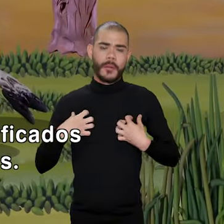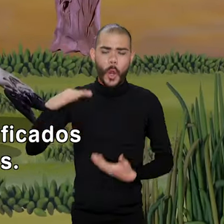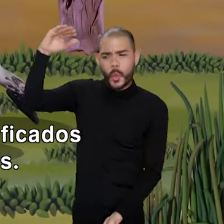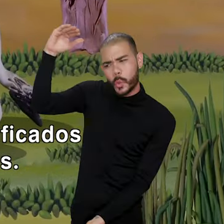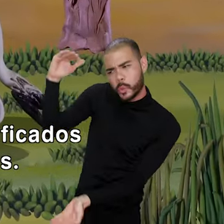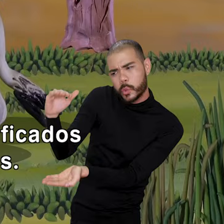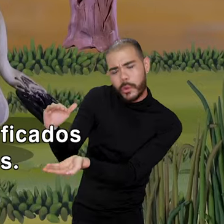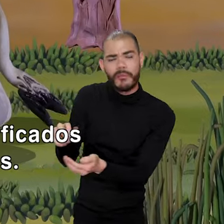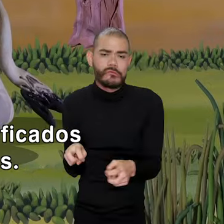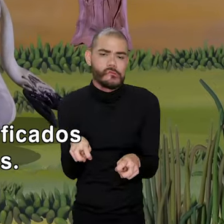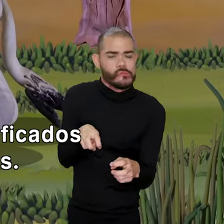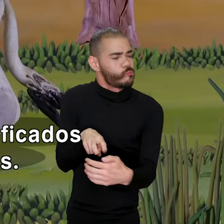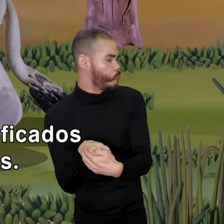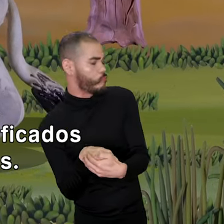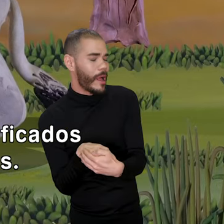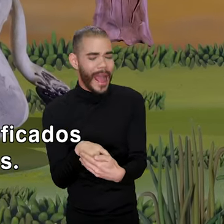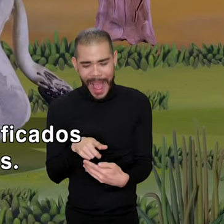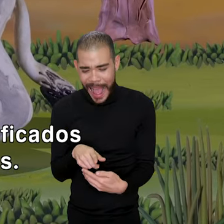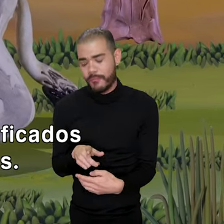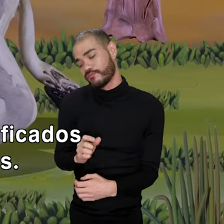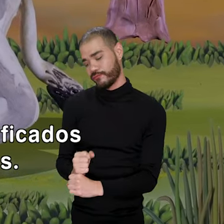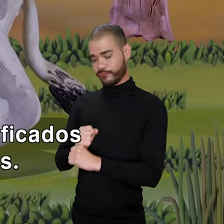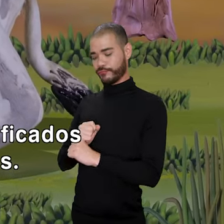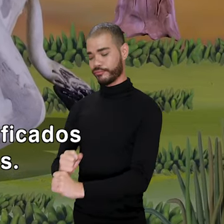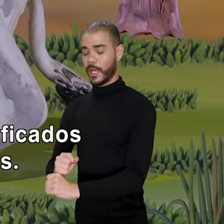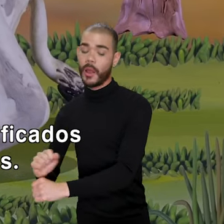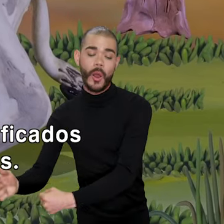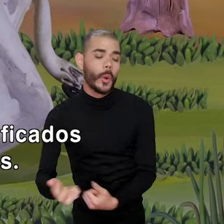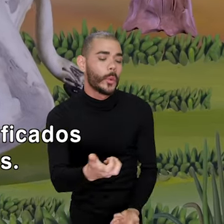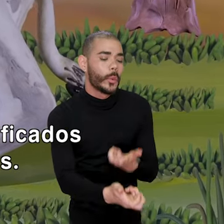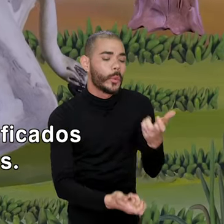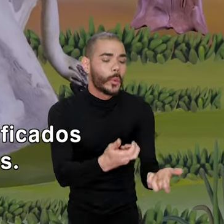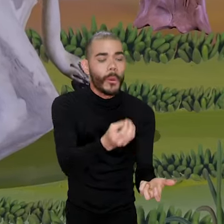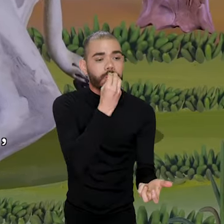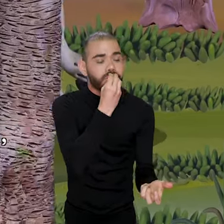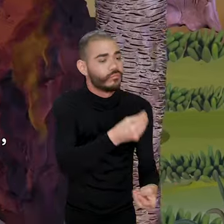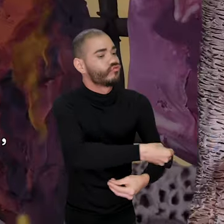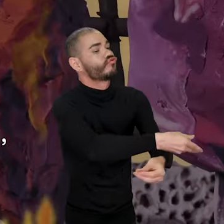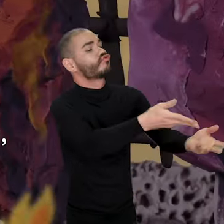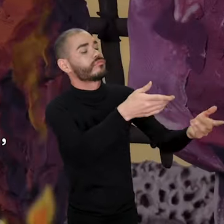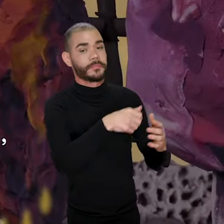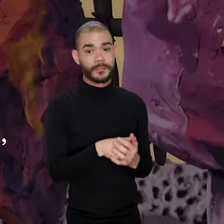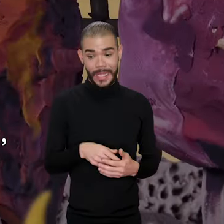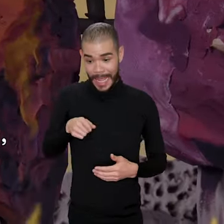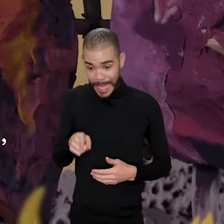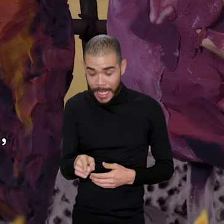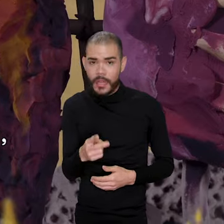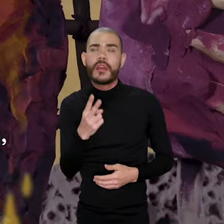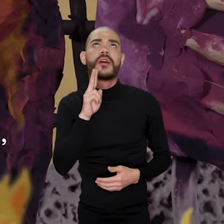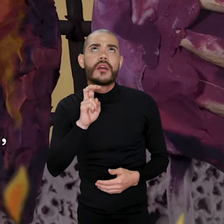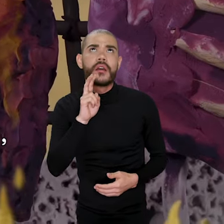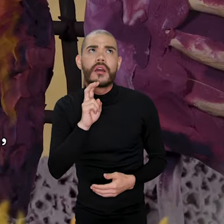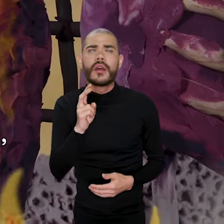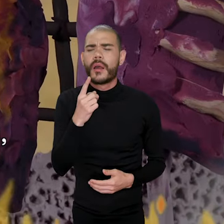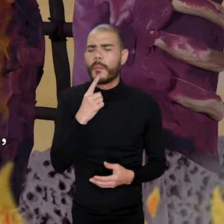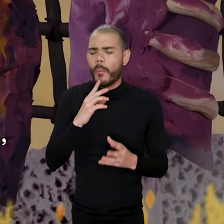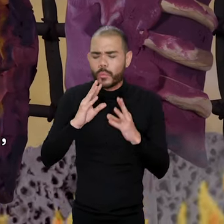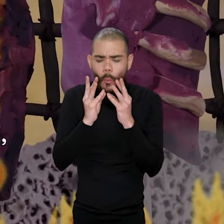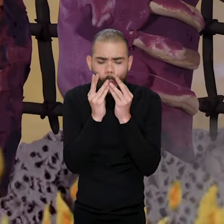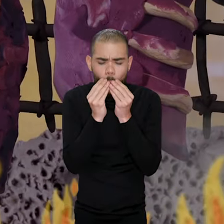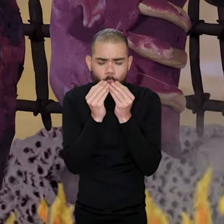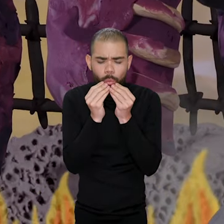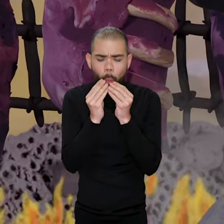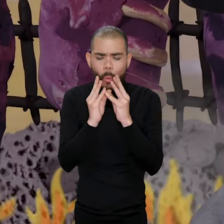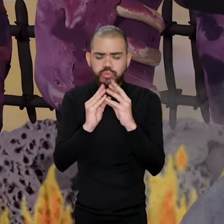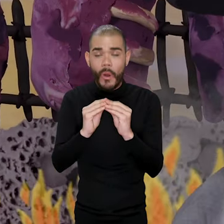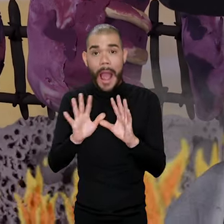se accidentaban y debían ser sacrificados para alimento de los vaqueros. Esta carne tierna era salada, atravesada en